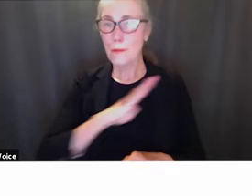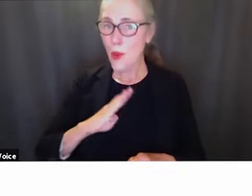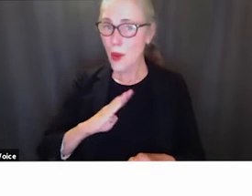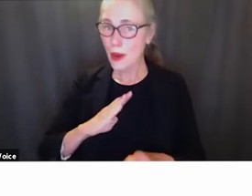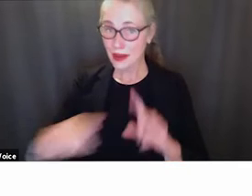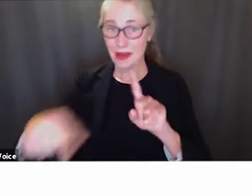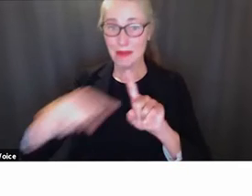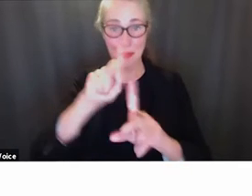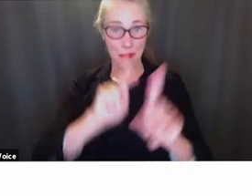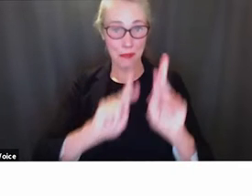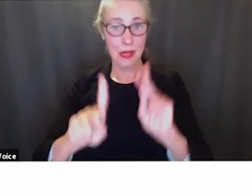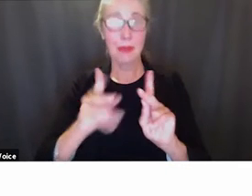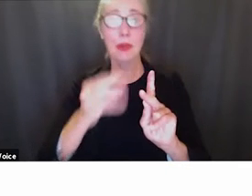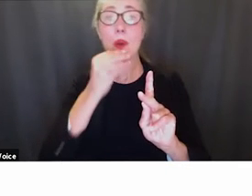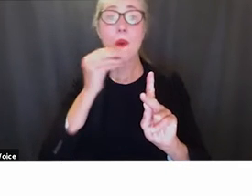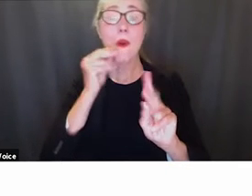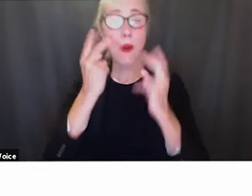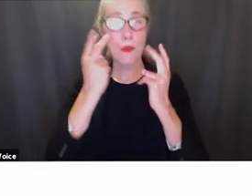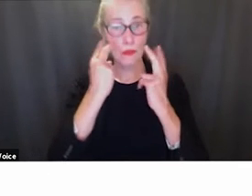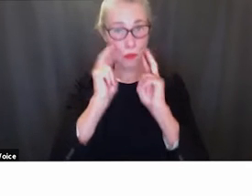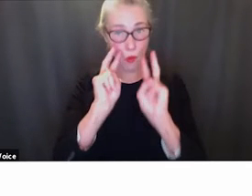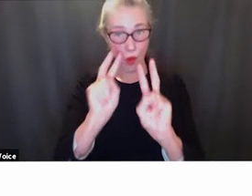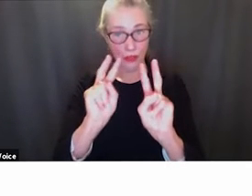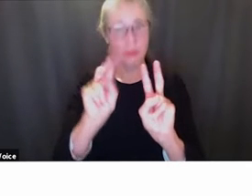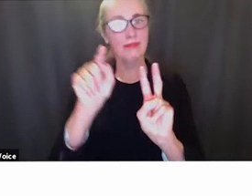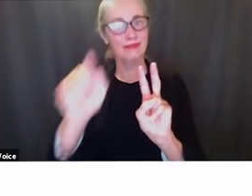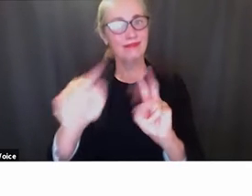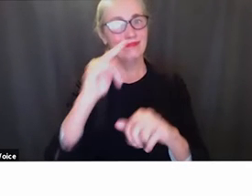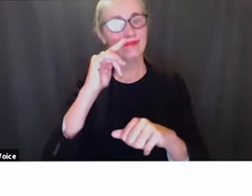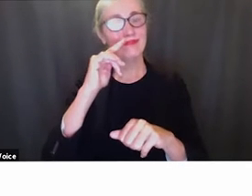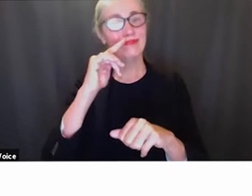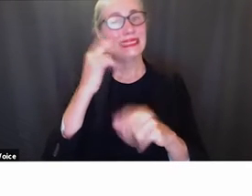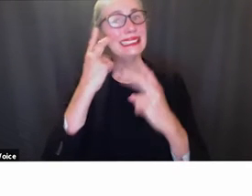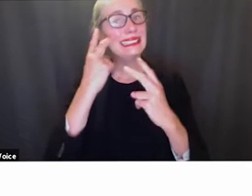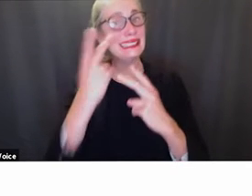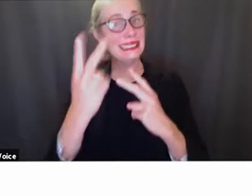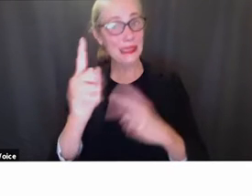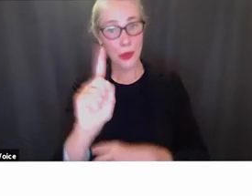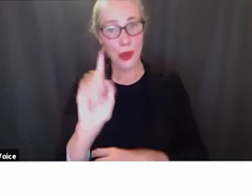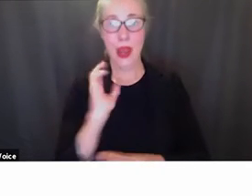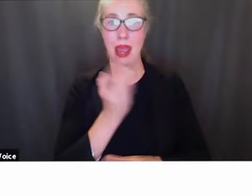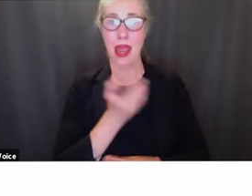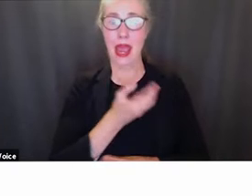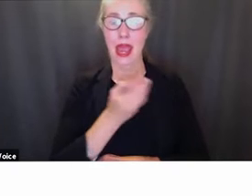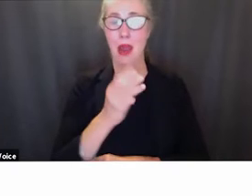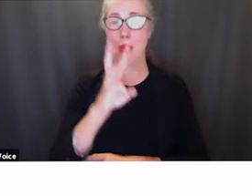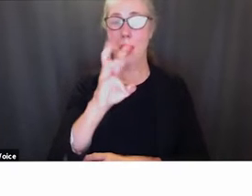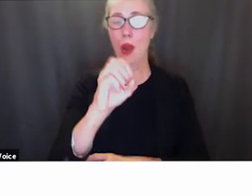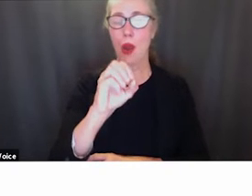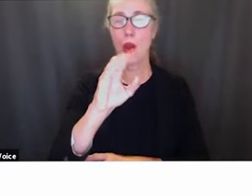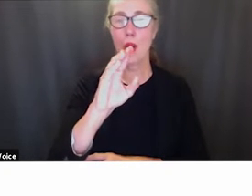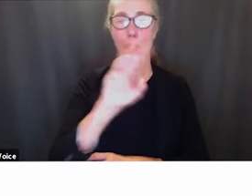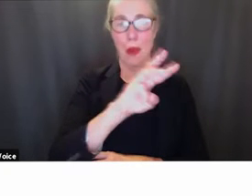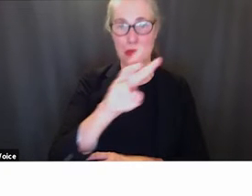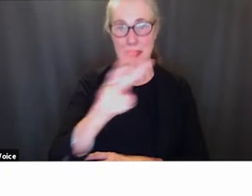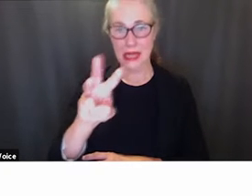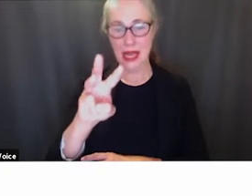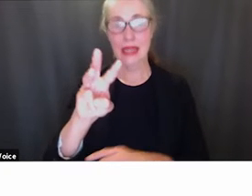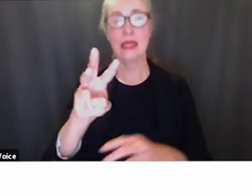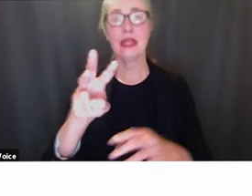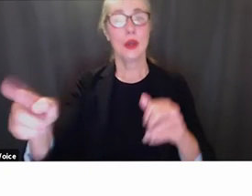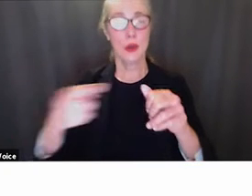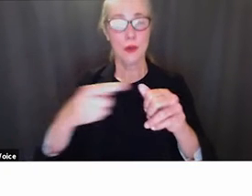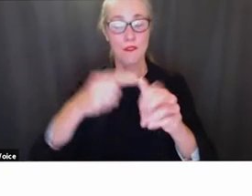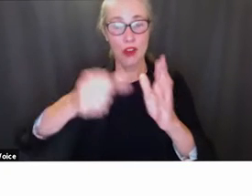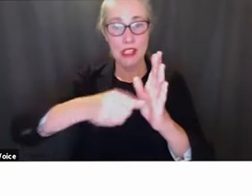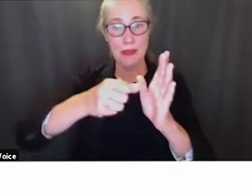nos escuchan en casa, esta información ya está disponible en nuestro sitio web. Si visitan nuestro sitio web,